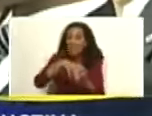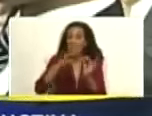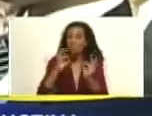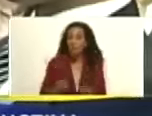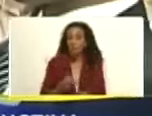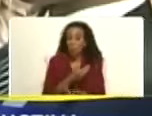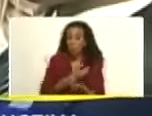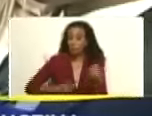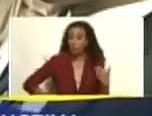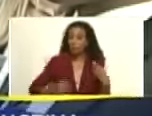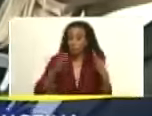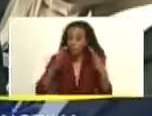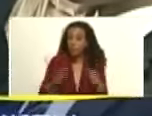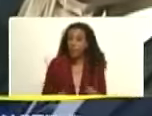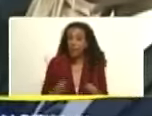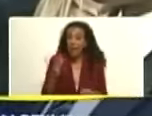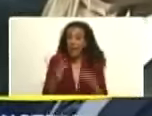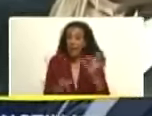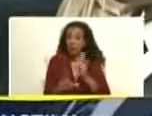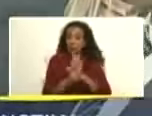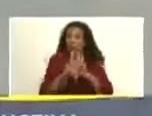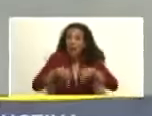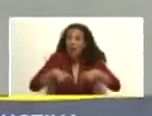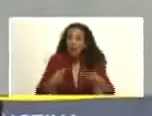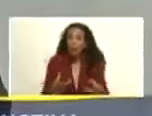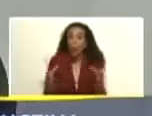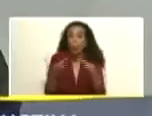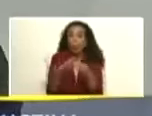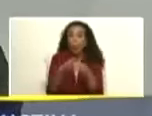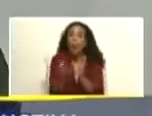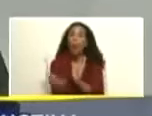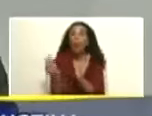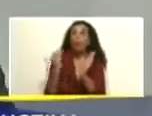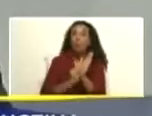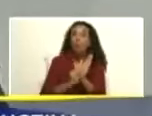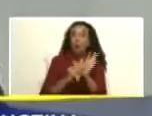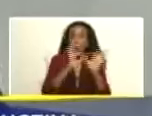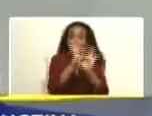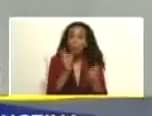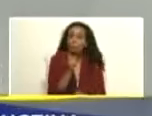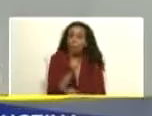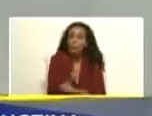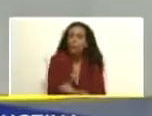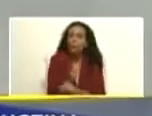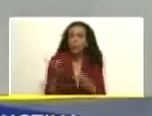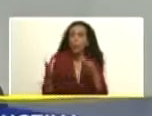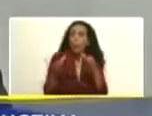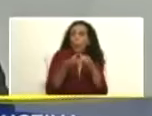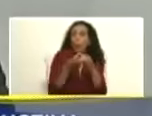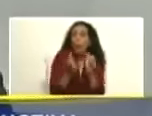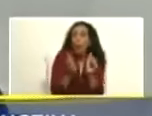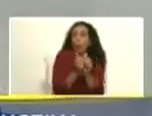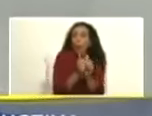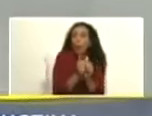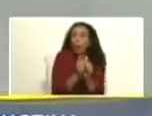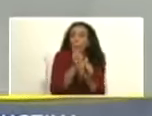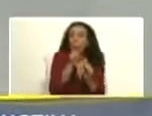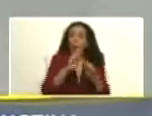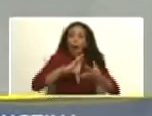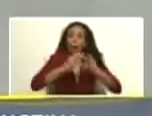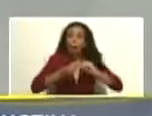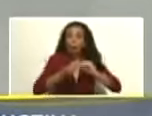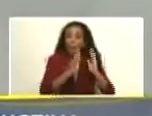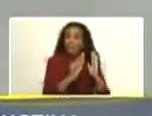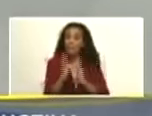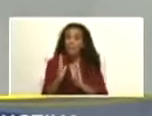acto ejecutivo. Y de renovar el ordenamiento jurídico con la instrucción, con el acompañamiento y ajustado al